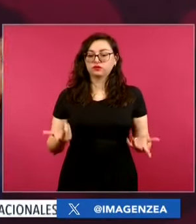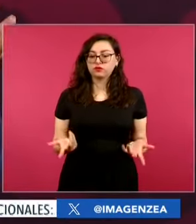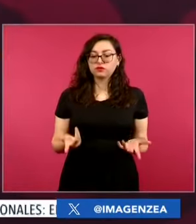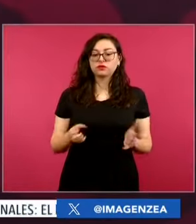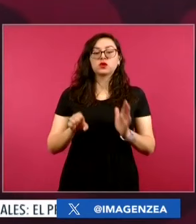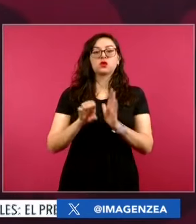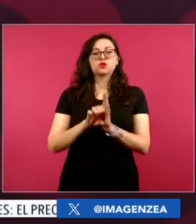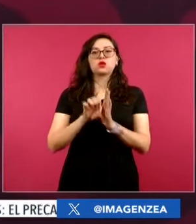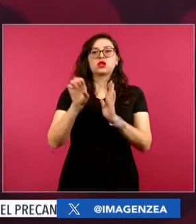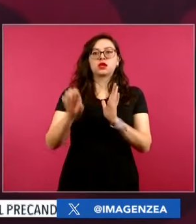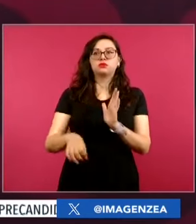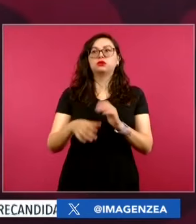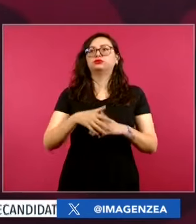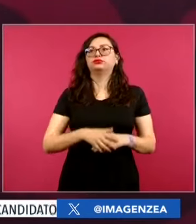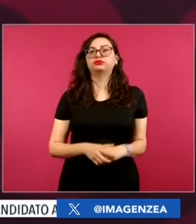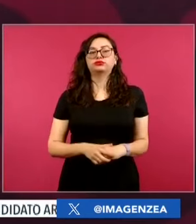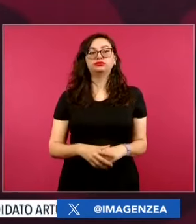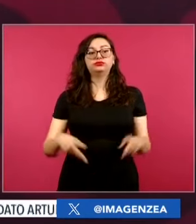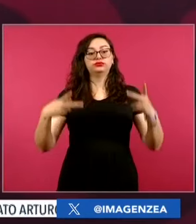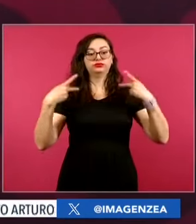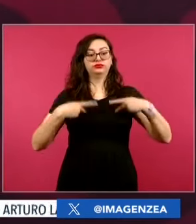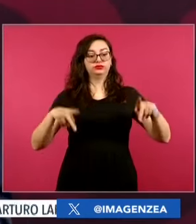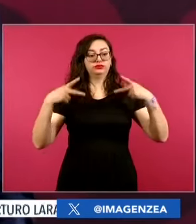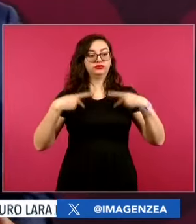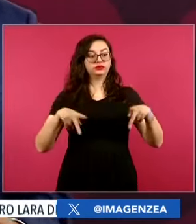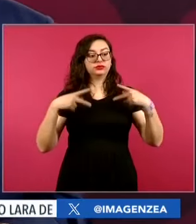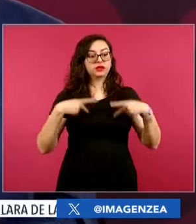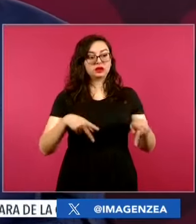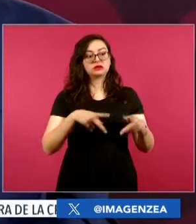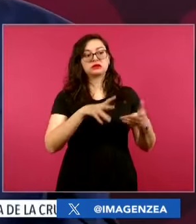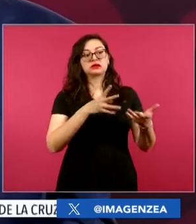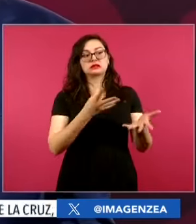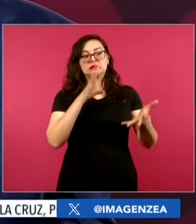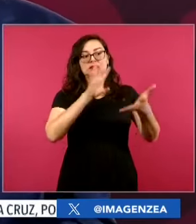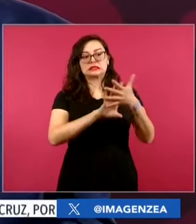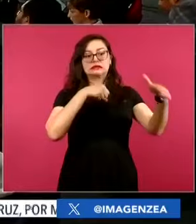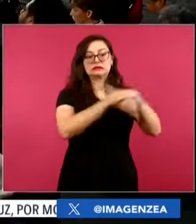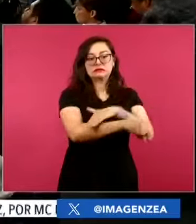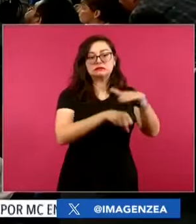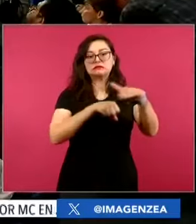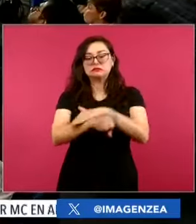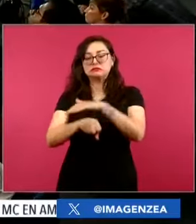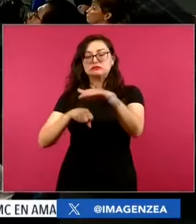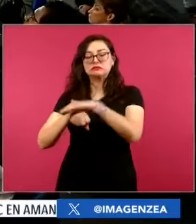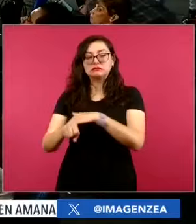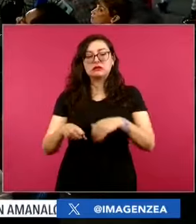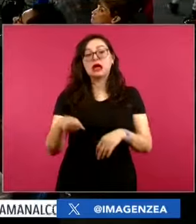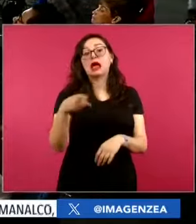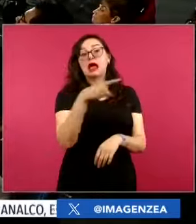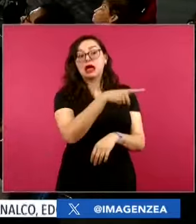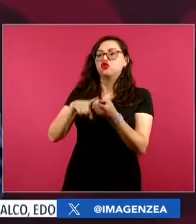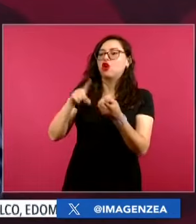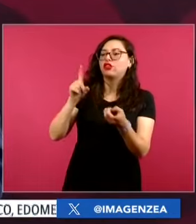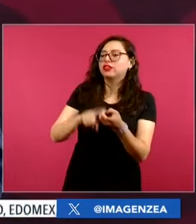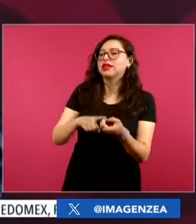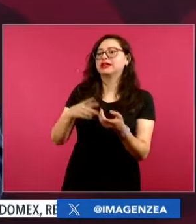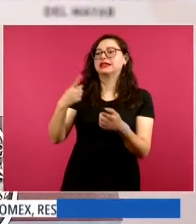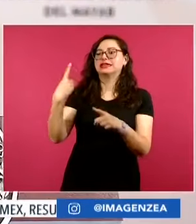y la aporten sobre casos como el de la desaparición de los jóvenes de Ayotzinapa puedan